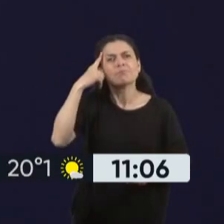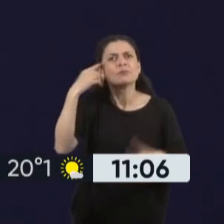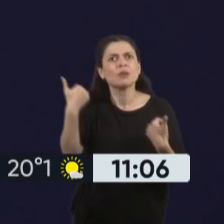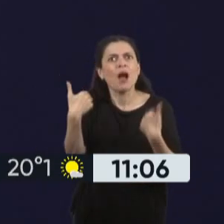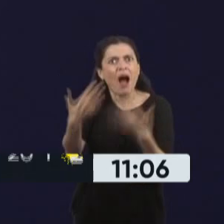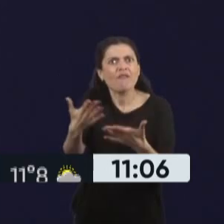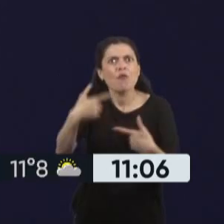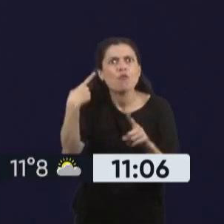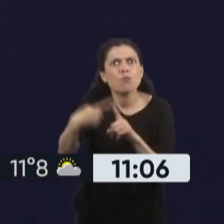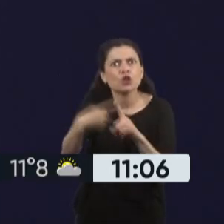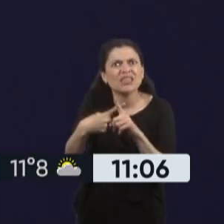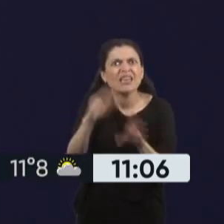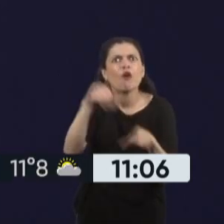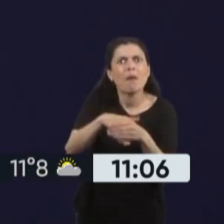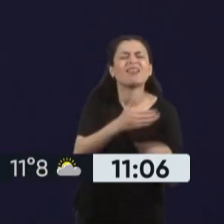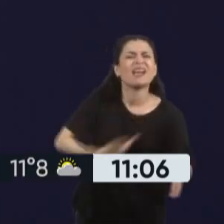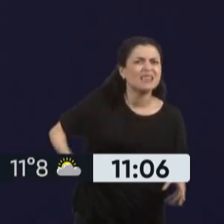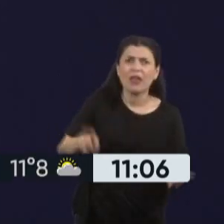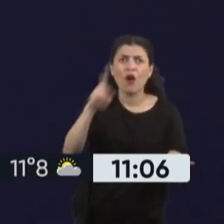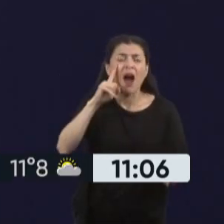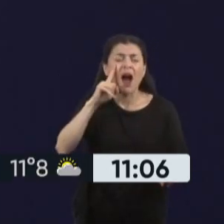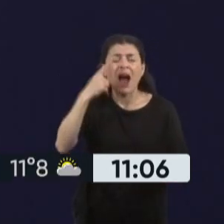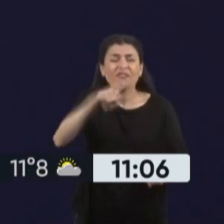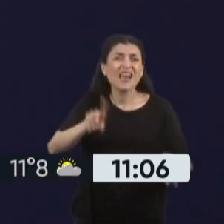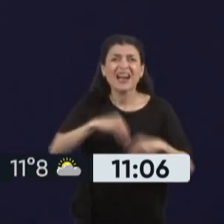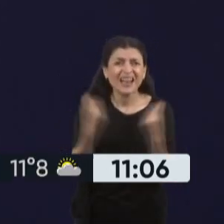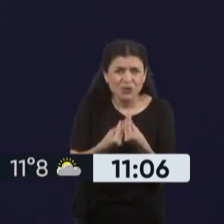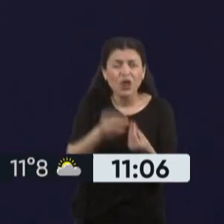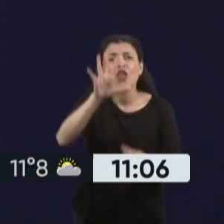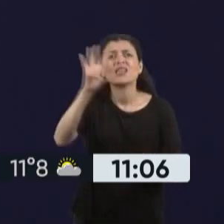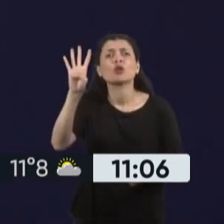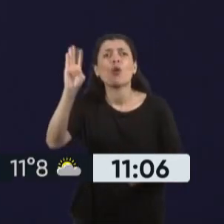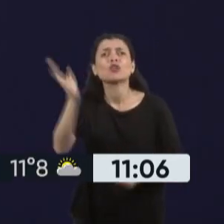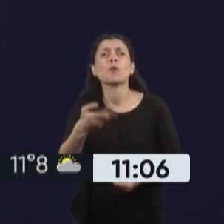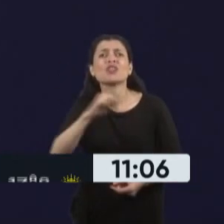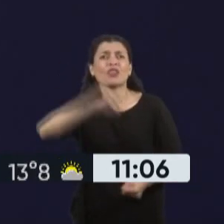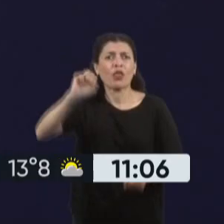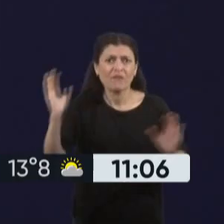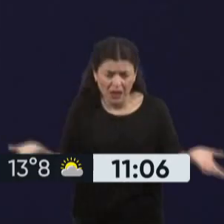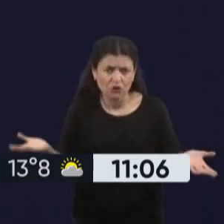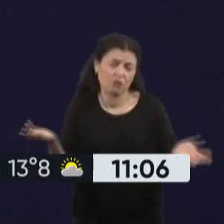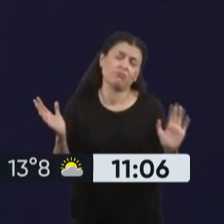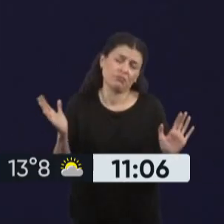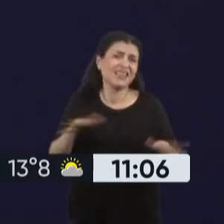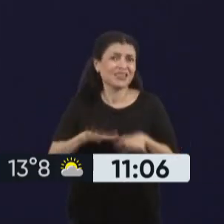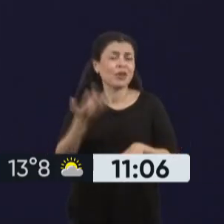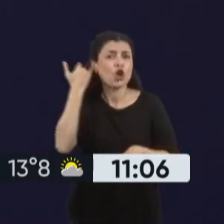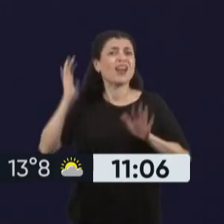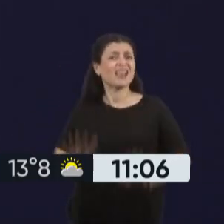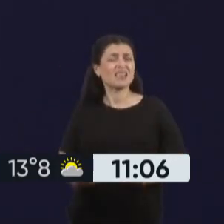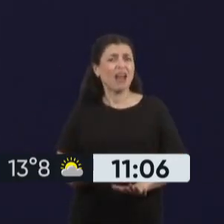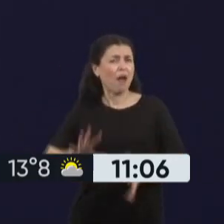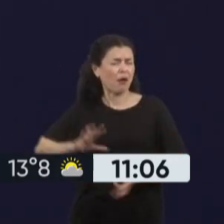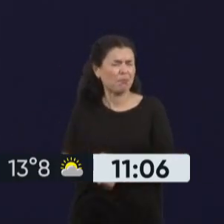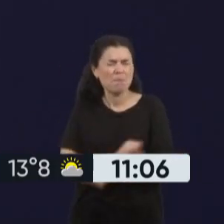del 54%. Por supuesto que este escenario catastrófico devenía